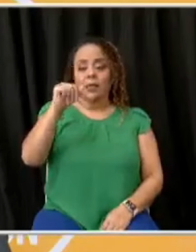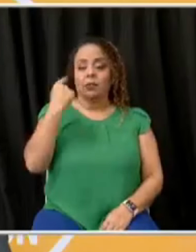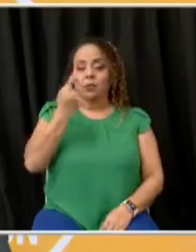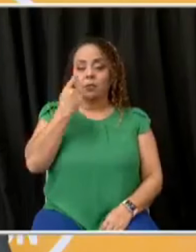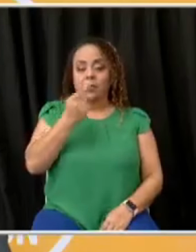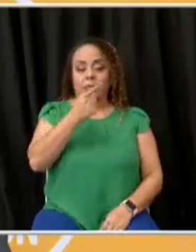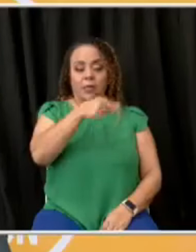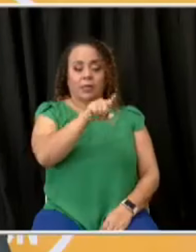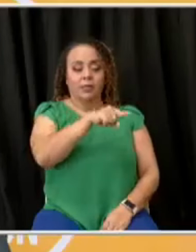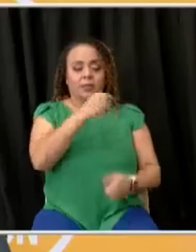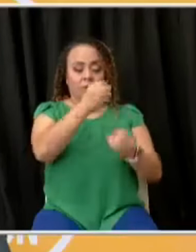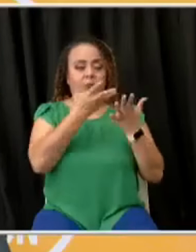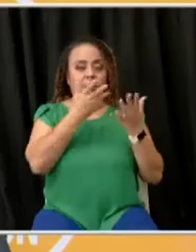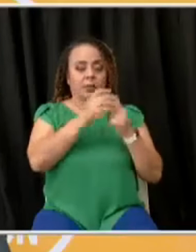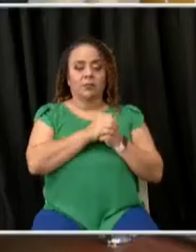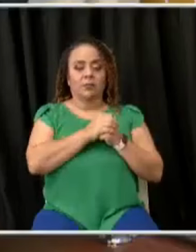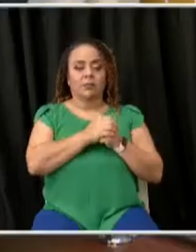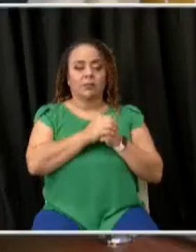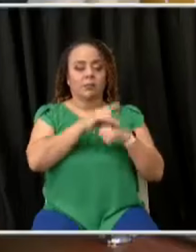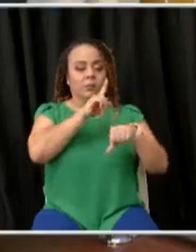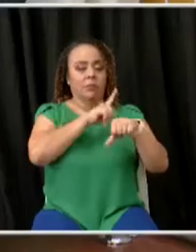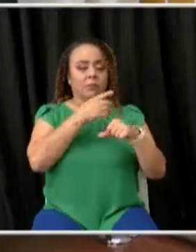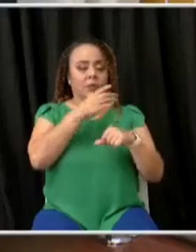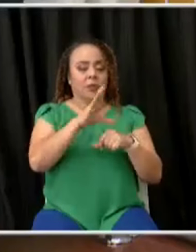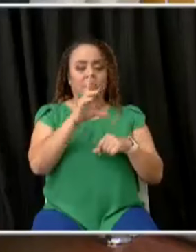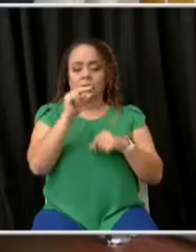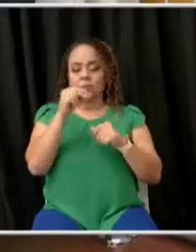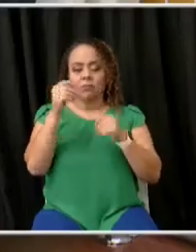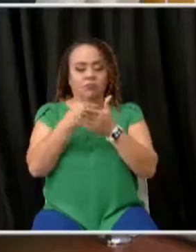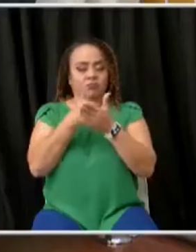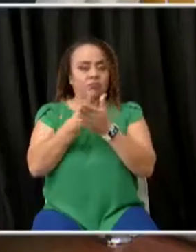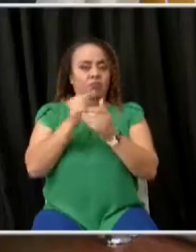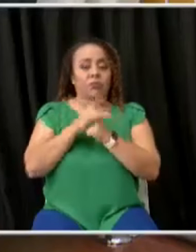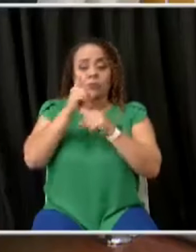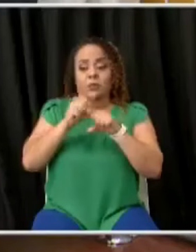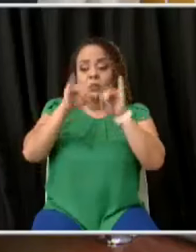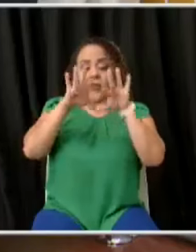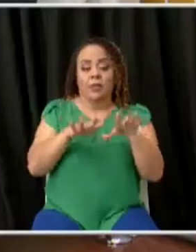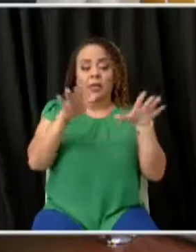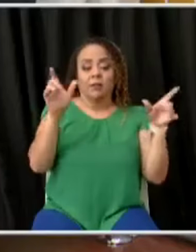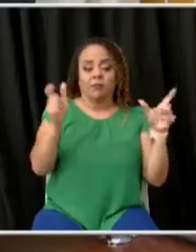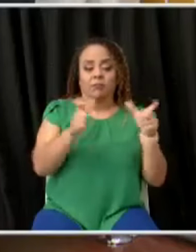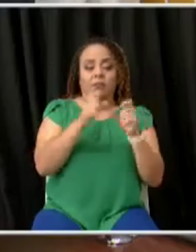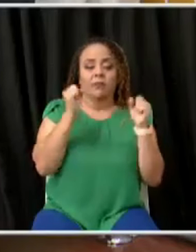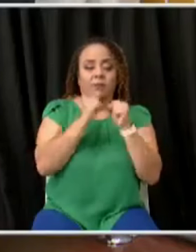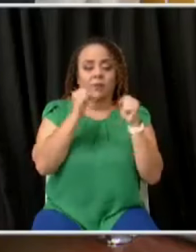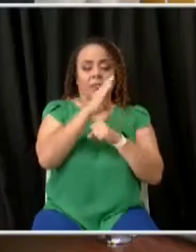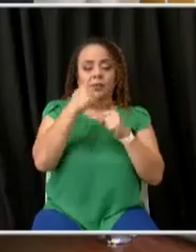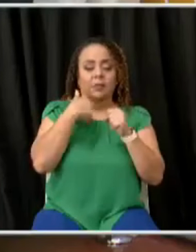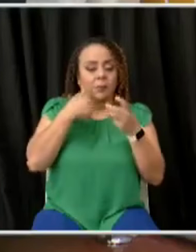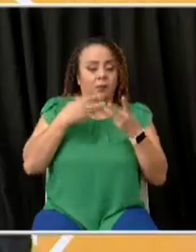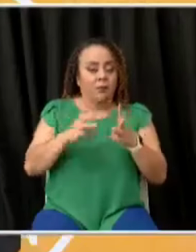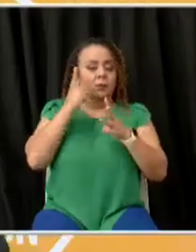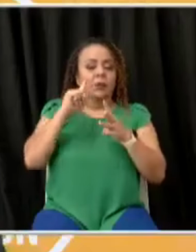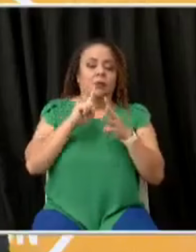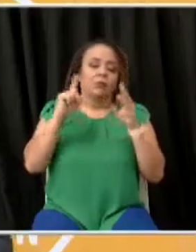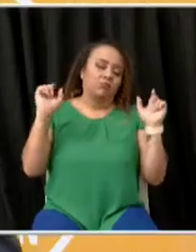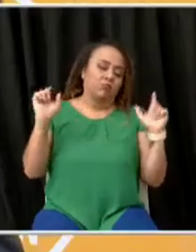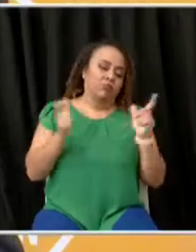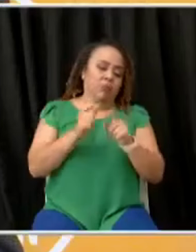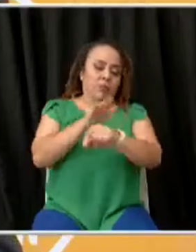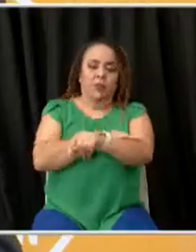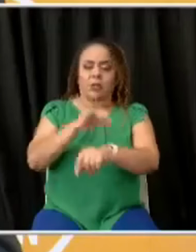estas que nos da más bien calor en lugar de refrescar. Si es una sábana que te enfría, que tiene mecanismos para enfriar tu piel,